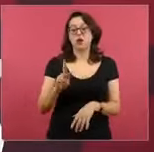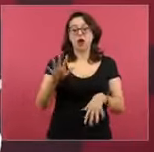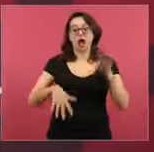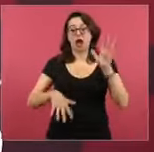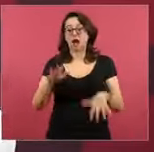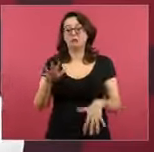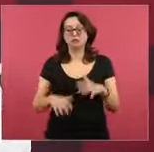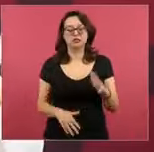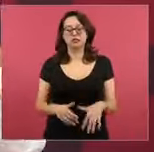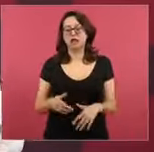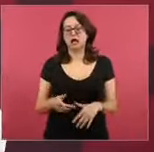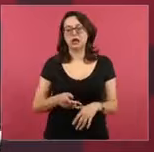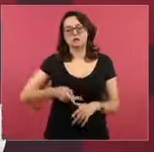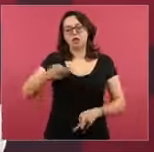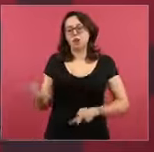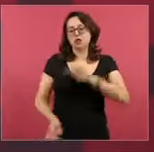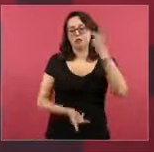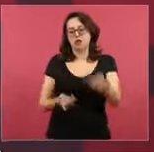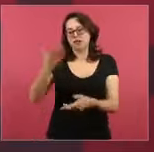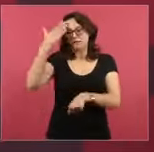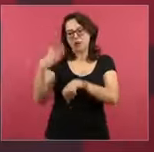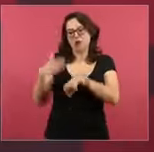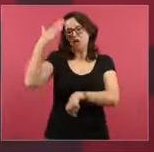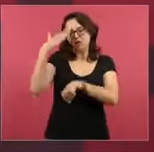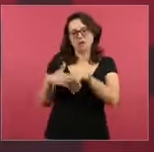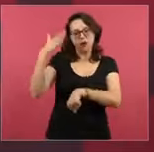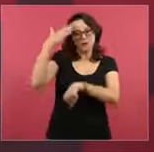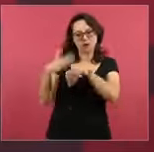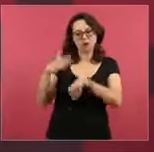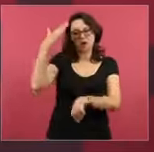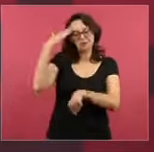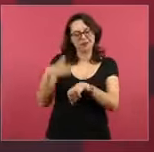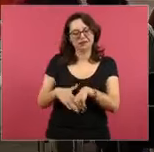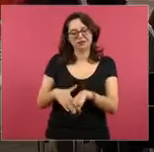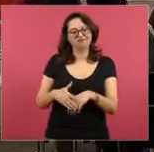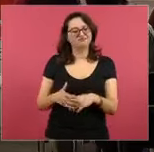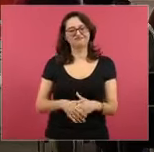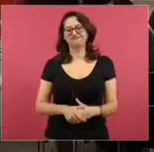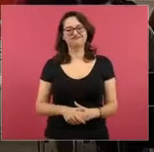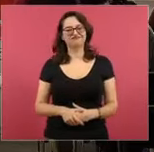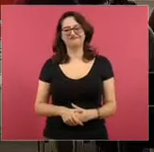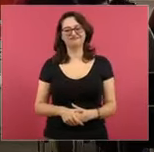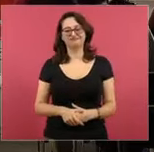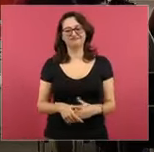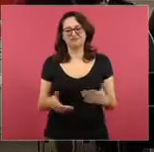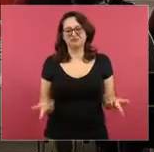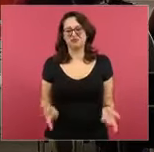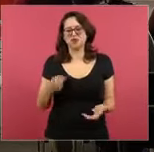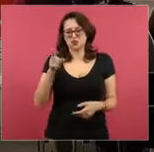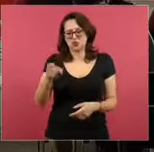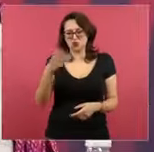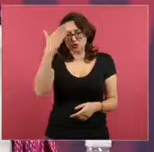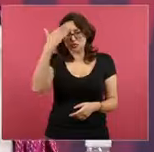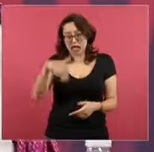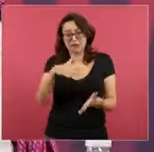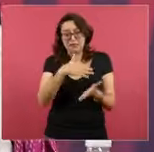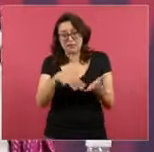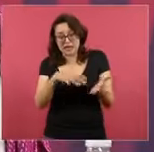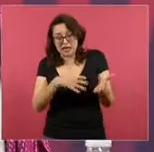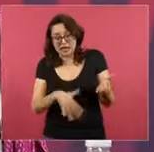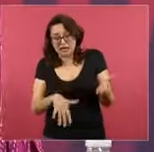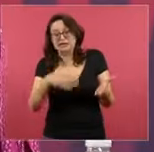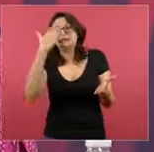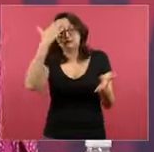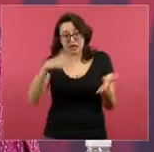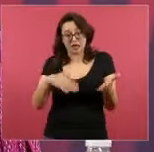que contesten, que digan, que lean y contesten. Teniendo esas habilidades puedes contestar cualquier ejercicio y